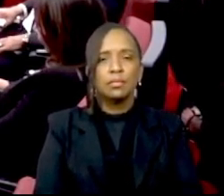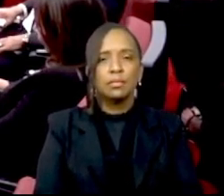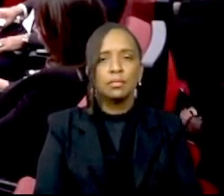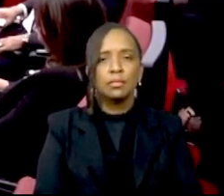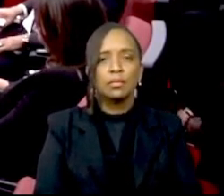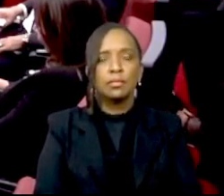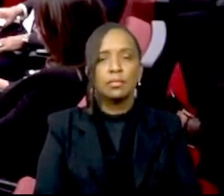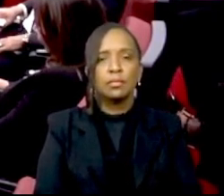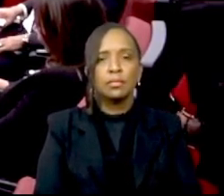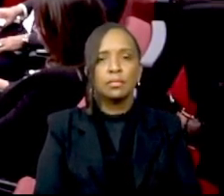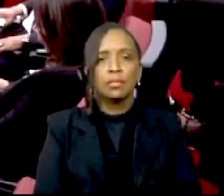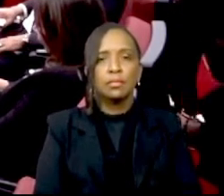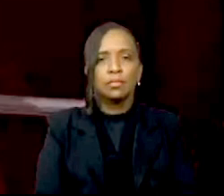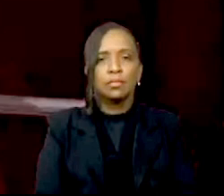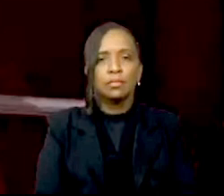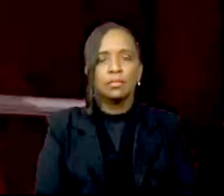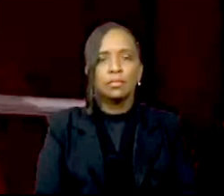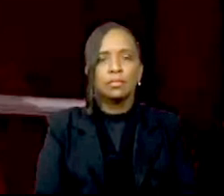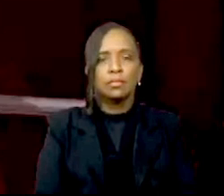Muchas